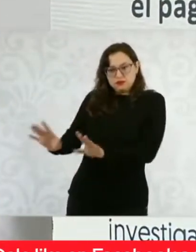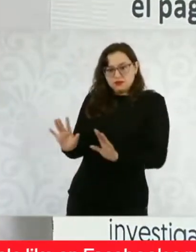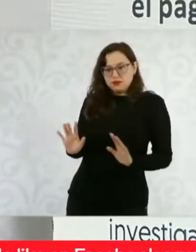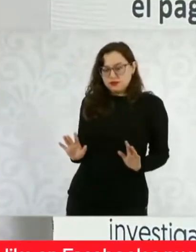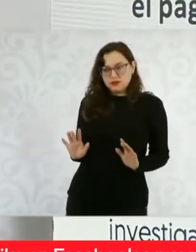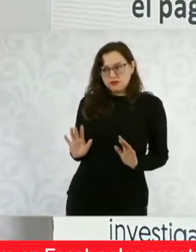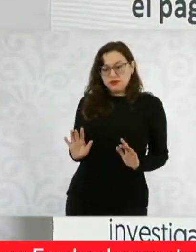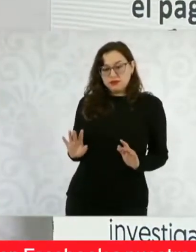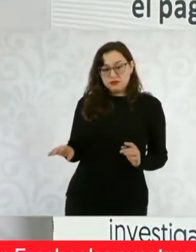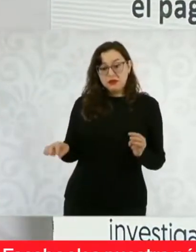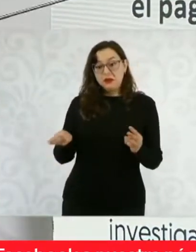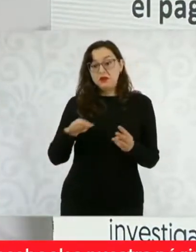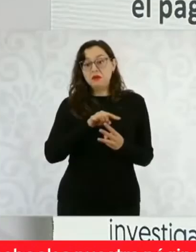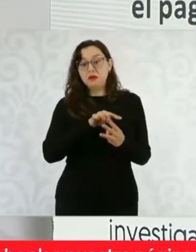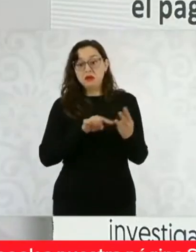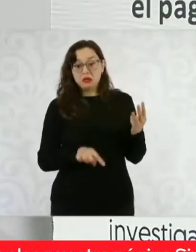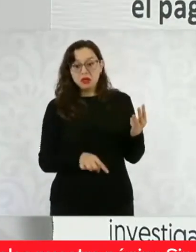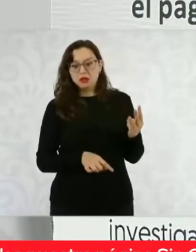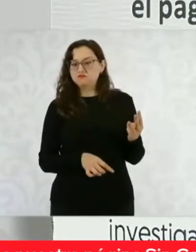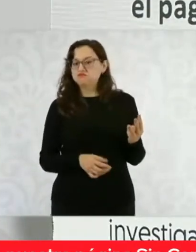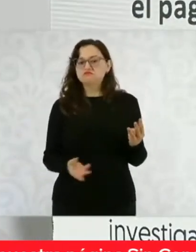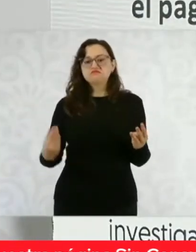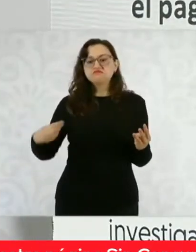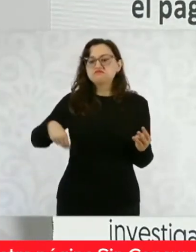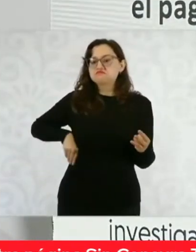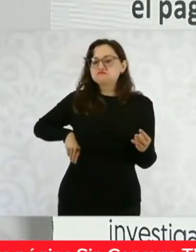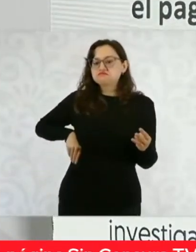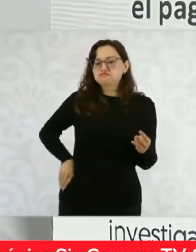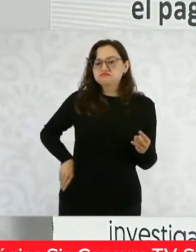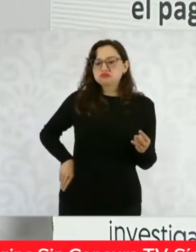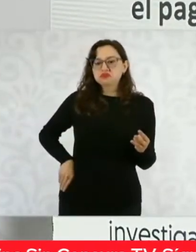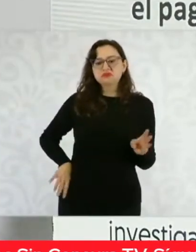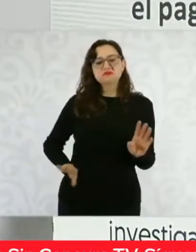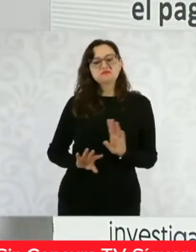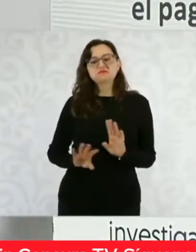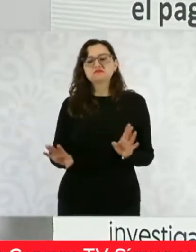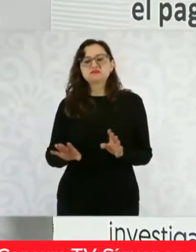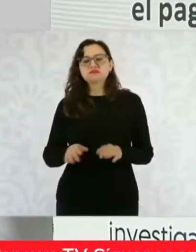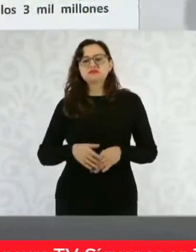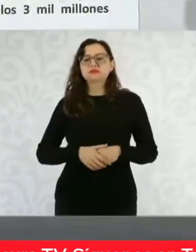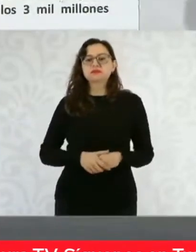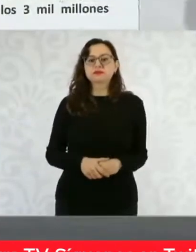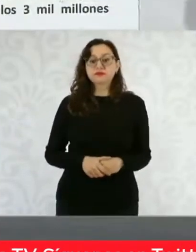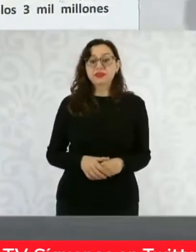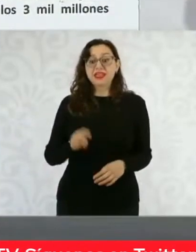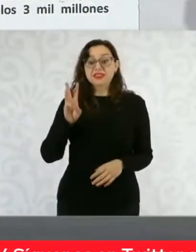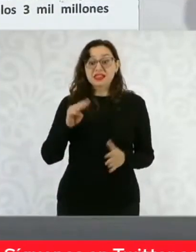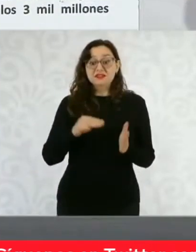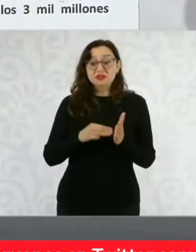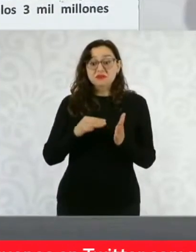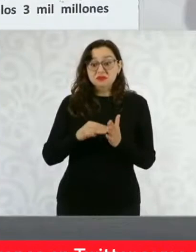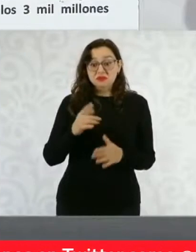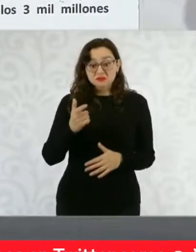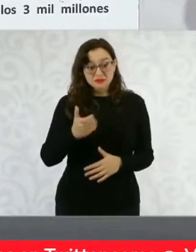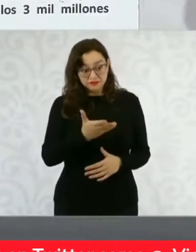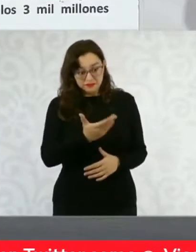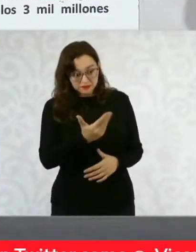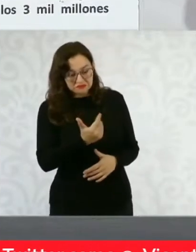Pero 3 se han negado a devolver 3,000 millones restantes. Esos 3,000 millones andan